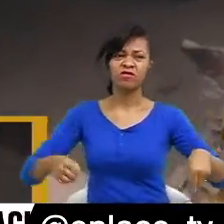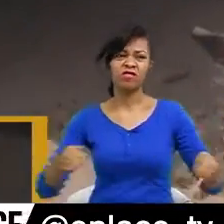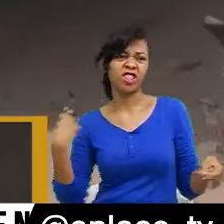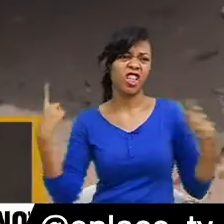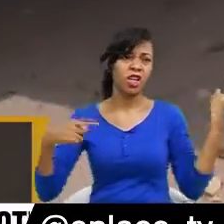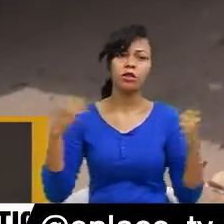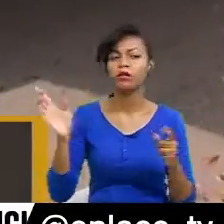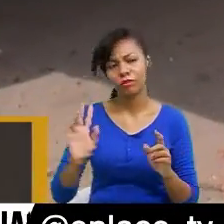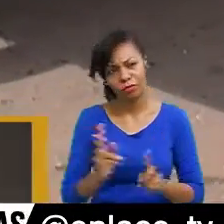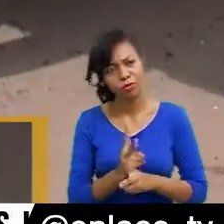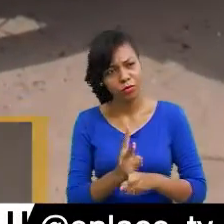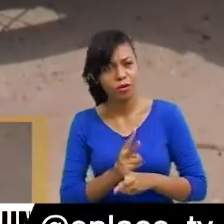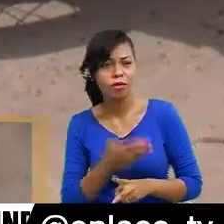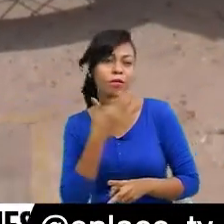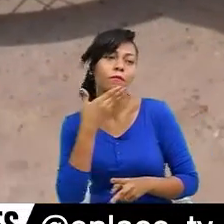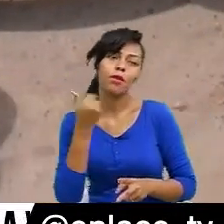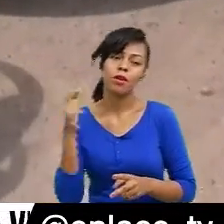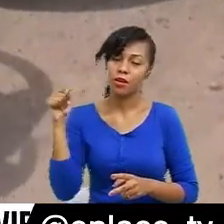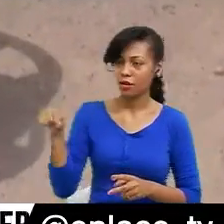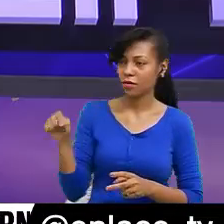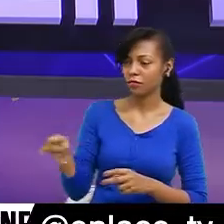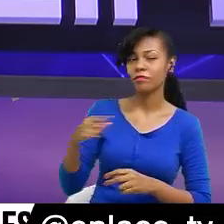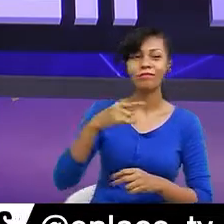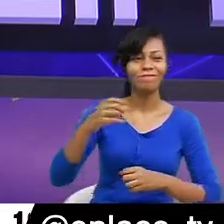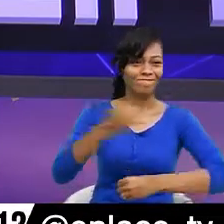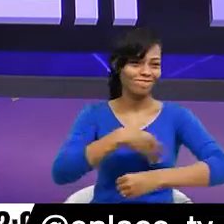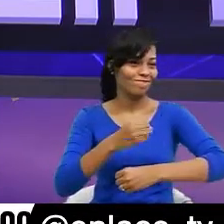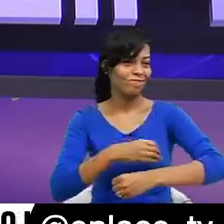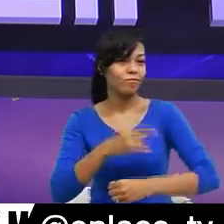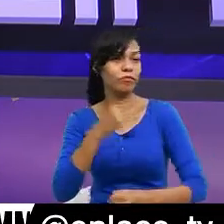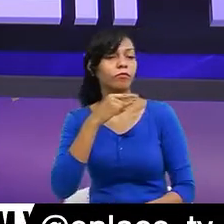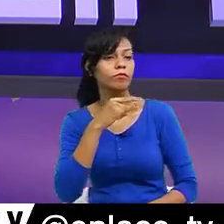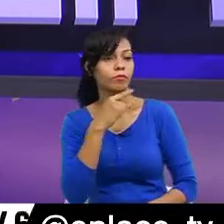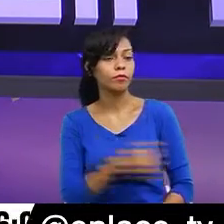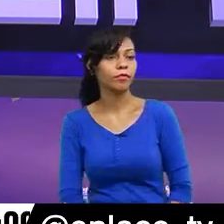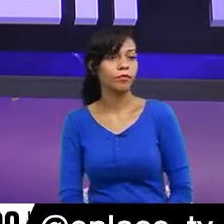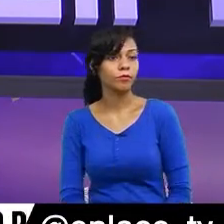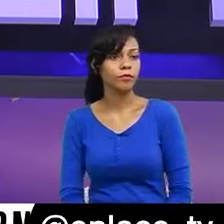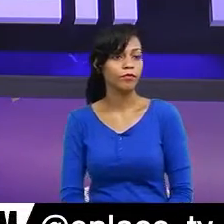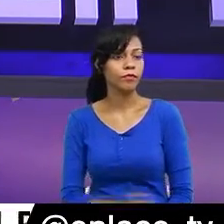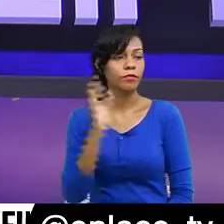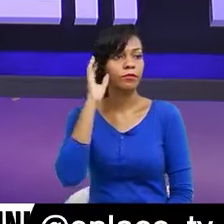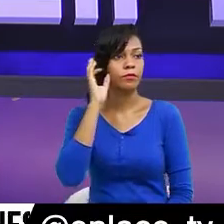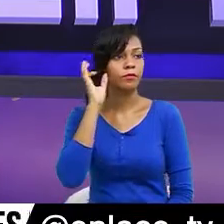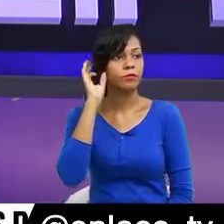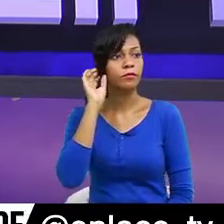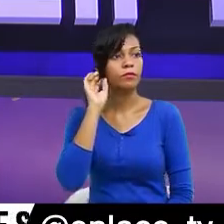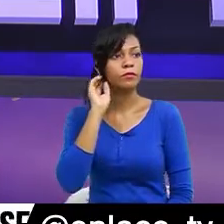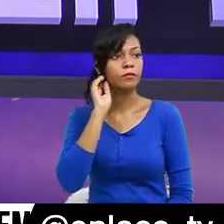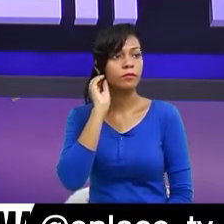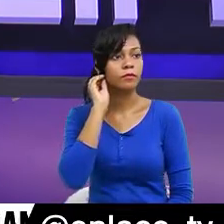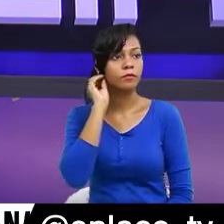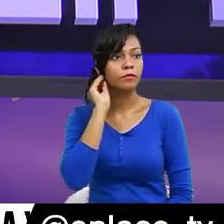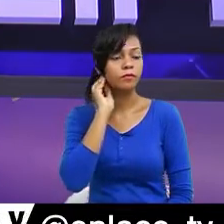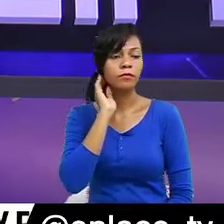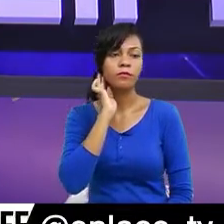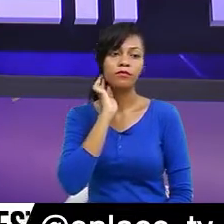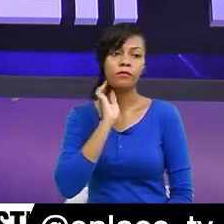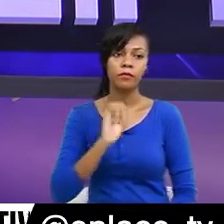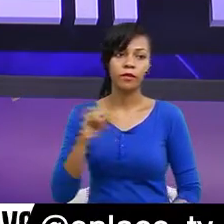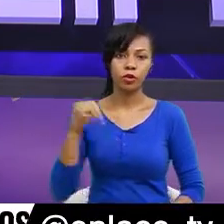trayecto del sector nororiental de Barranca Bermeja. Para hoy está previsto el lanzamiento de la segunda edición de la revista Conocer